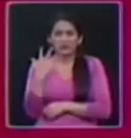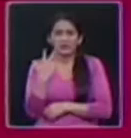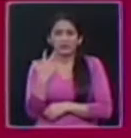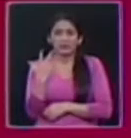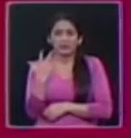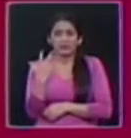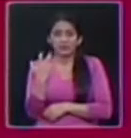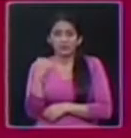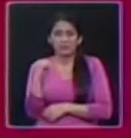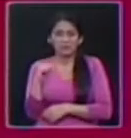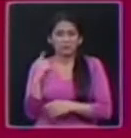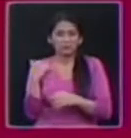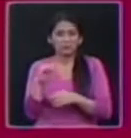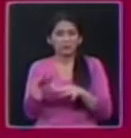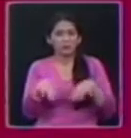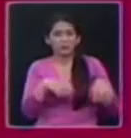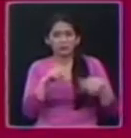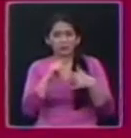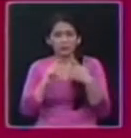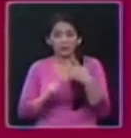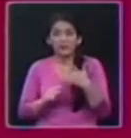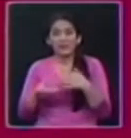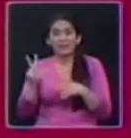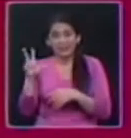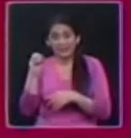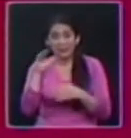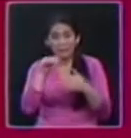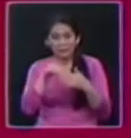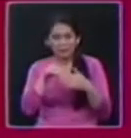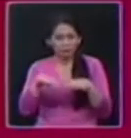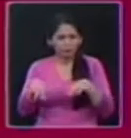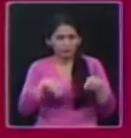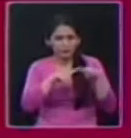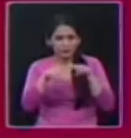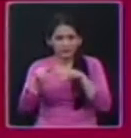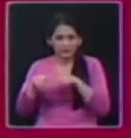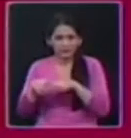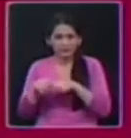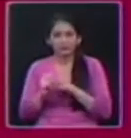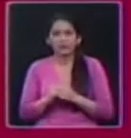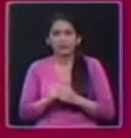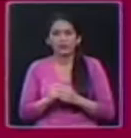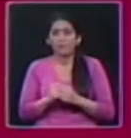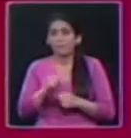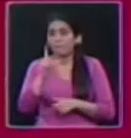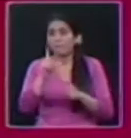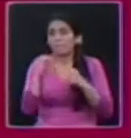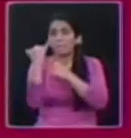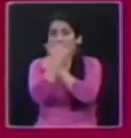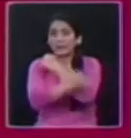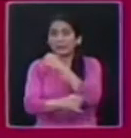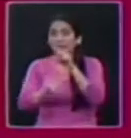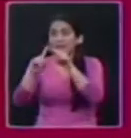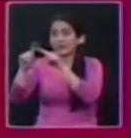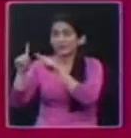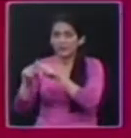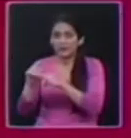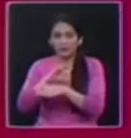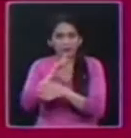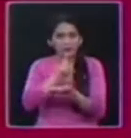33.278 actividades en 132 países en todo el mundo. ¿Cómo ha sido la acogida de esta edición que se está llevando a cabo en